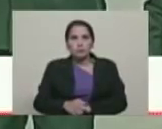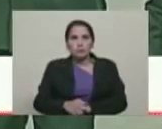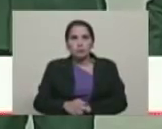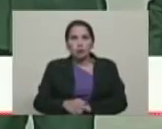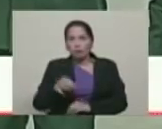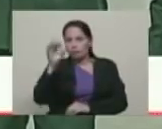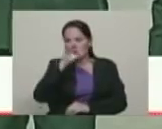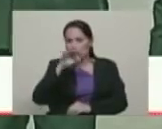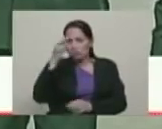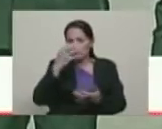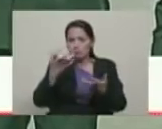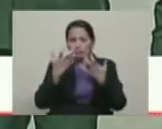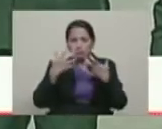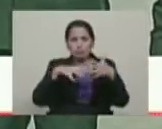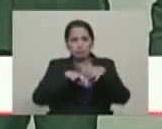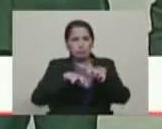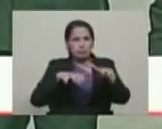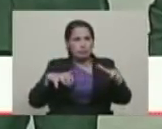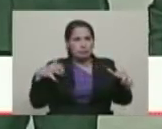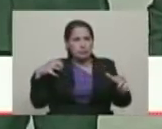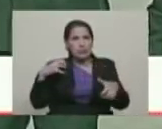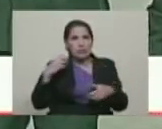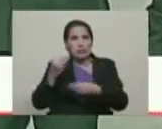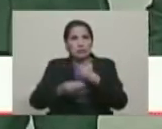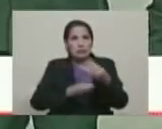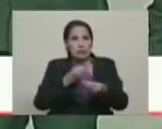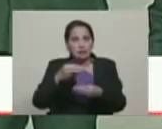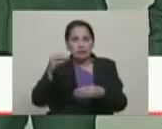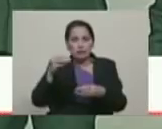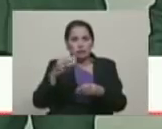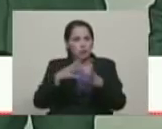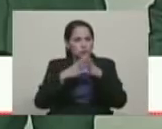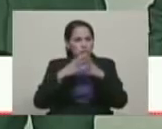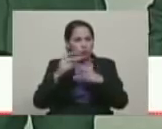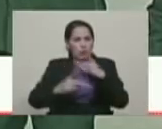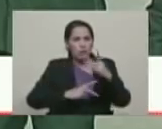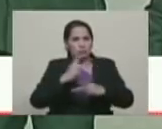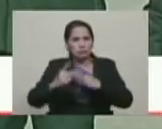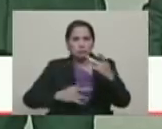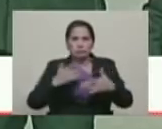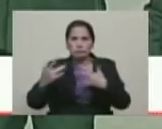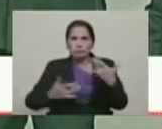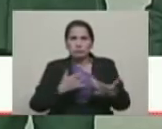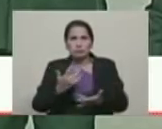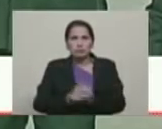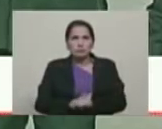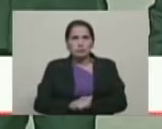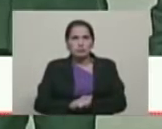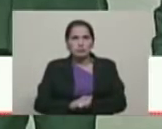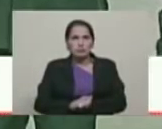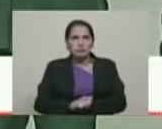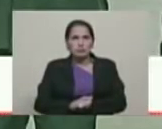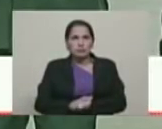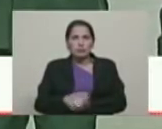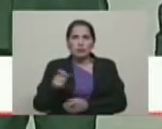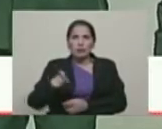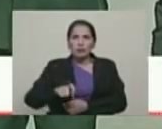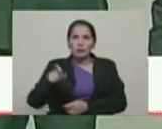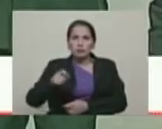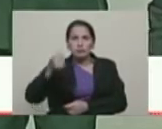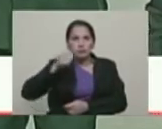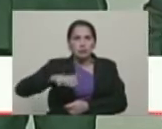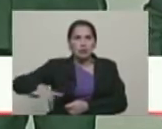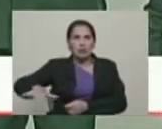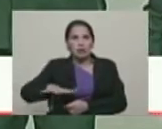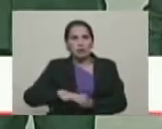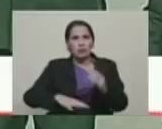cochinitos que se crían en toda la actividad productiva para la satisfacción de las necesidades del pueblo del estado